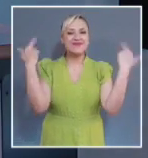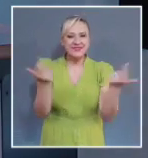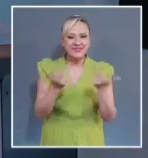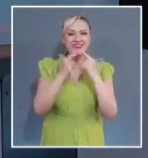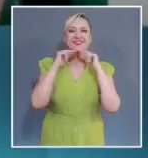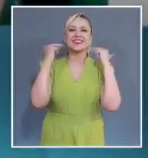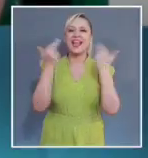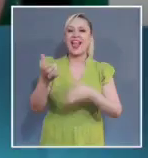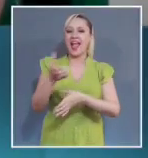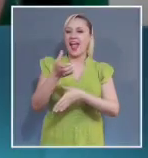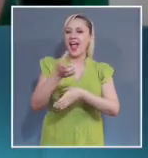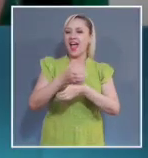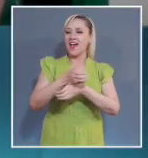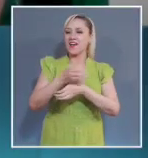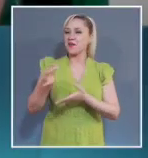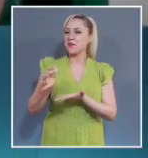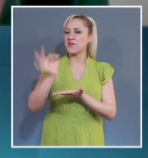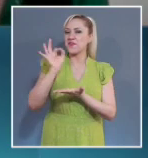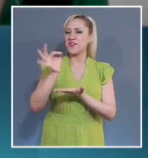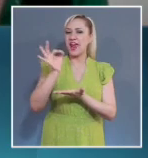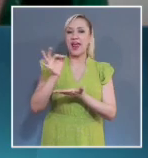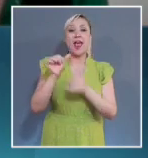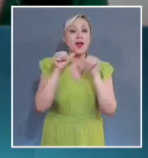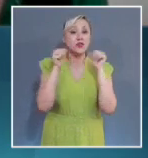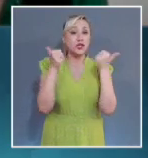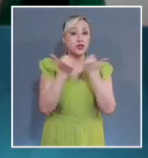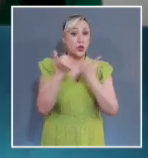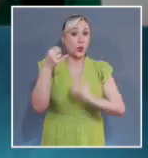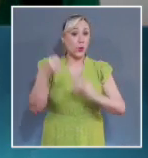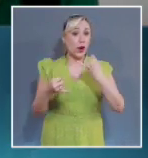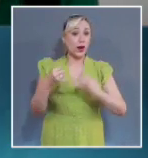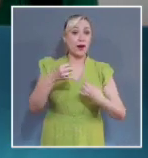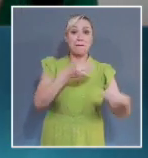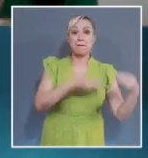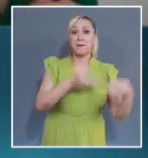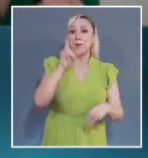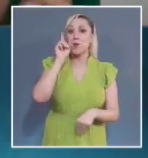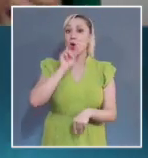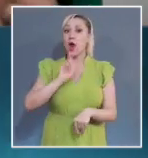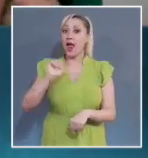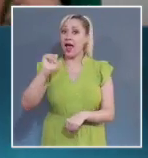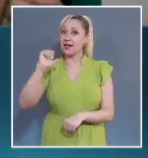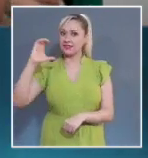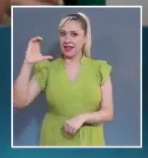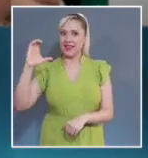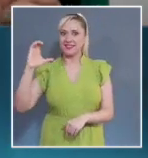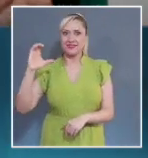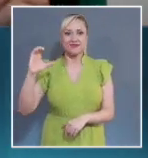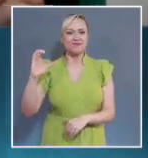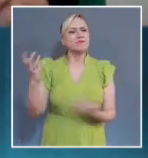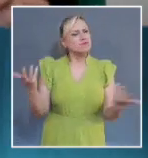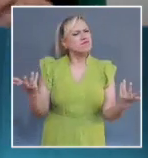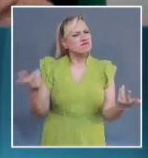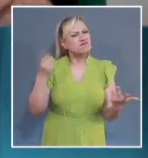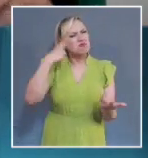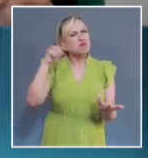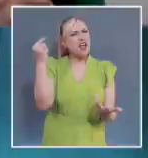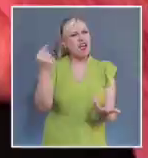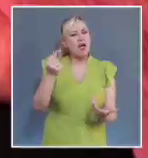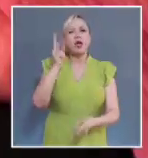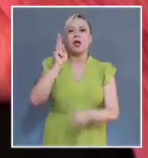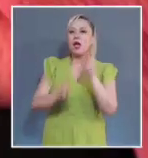AC, espacio de análisis y reflexión de temas que, bueno, pues impactan el quehacer jurisdiccional a nivel colectivo